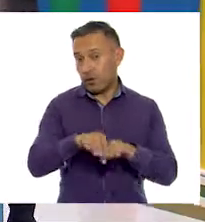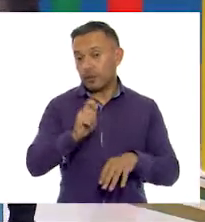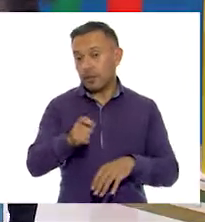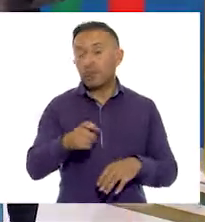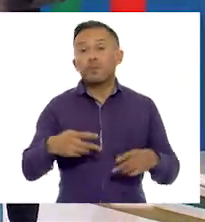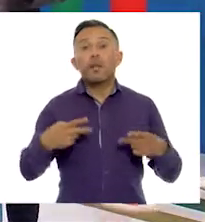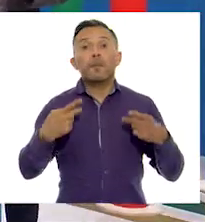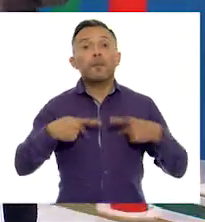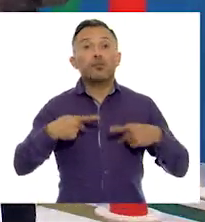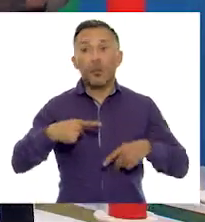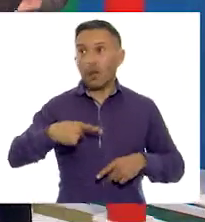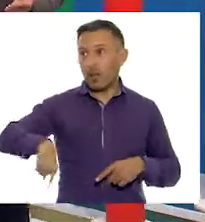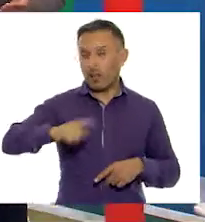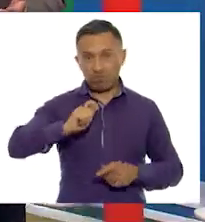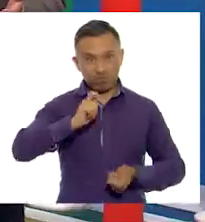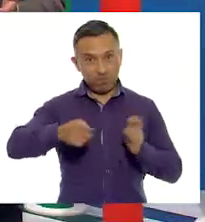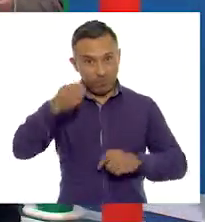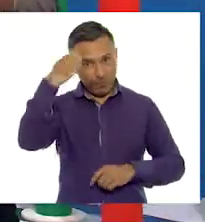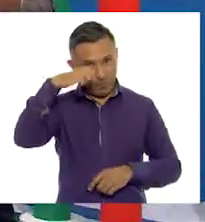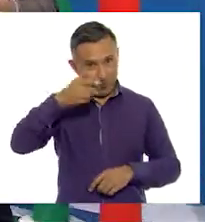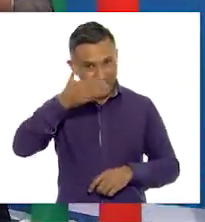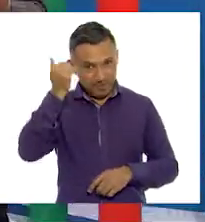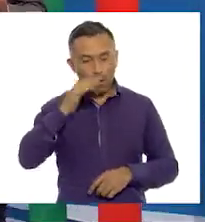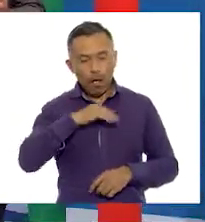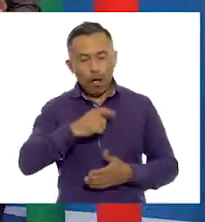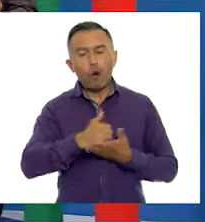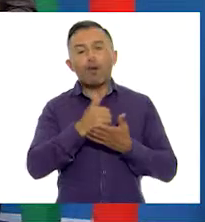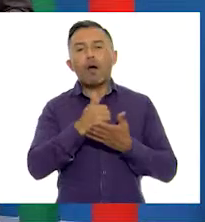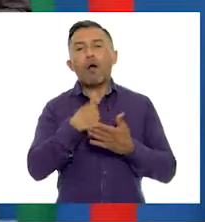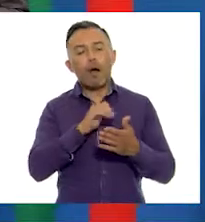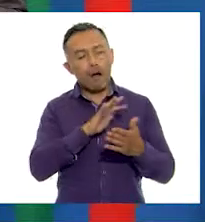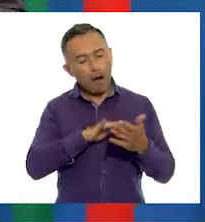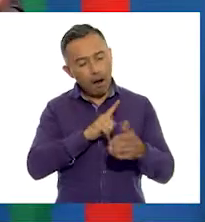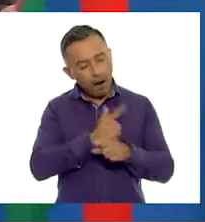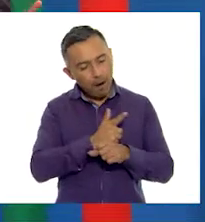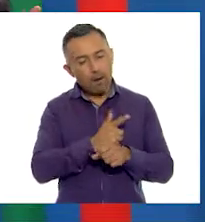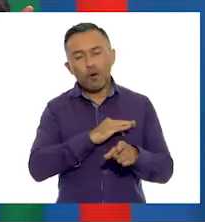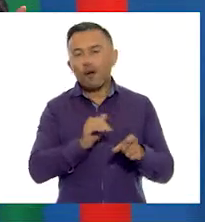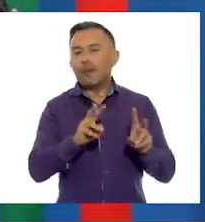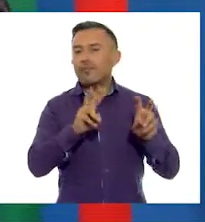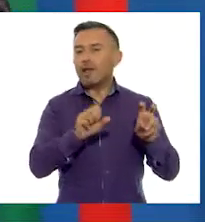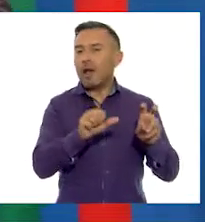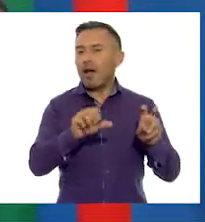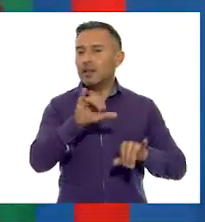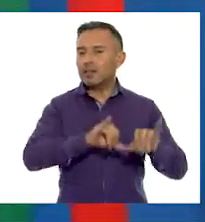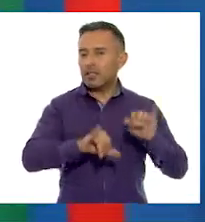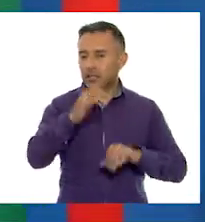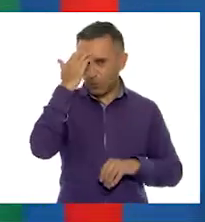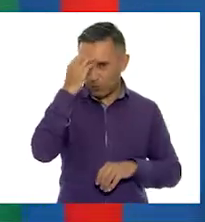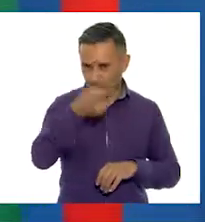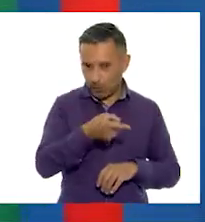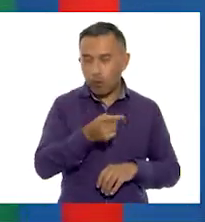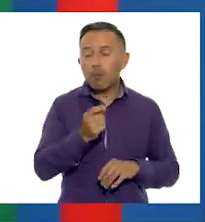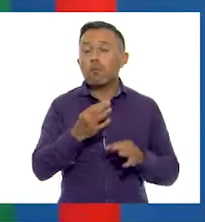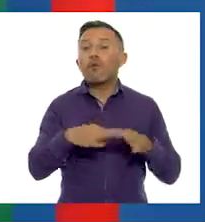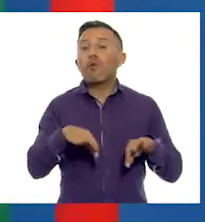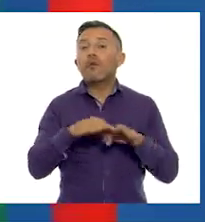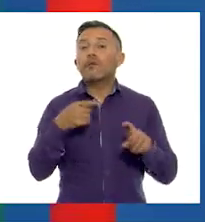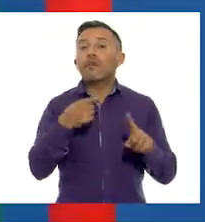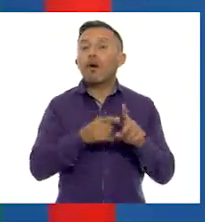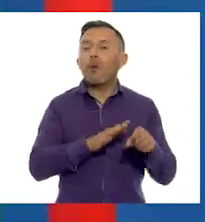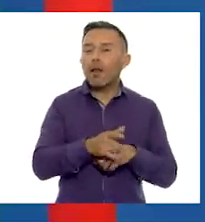el segundo fragmento es un poco más sencillo comprender cómo ingresa el virus en las células humanas. Y creo que también las